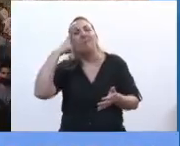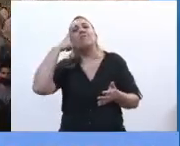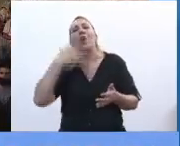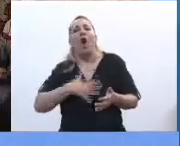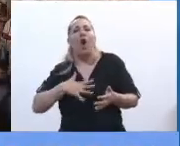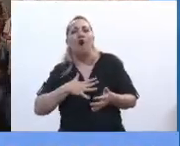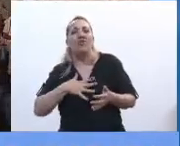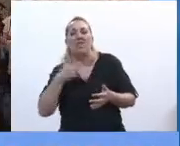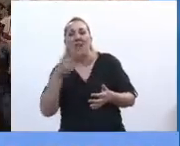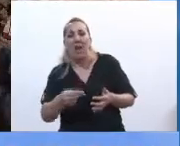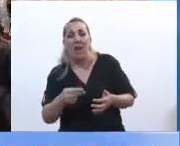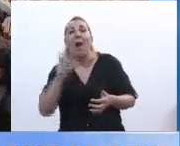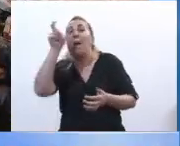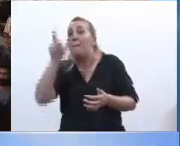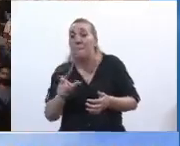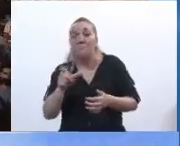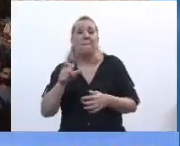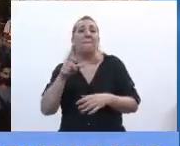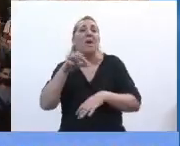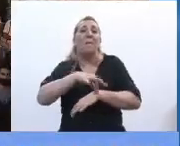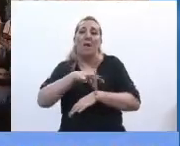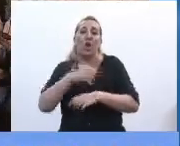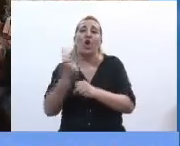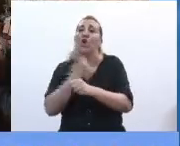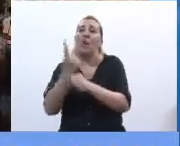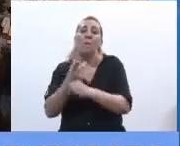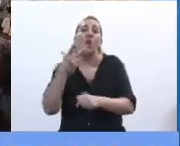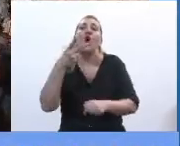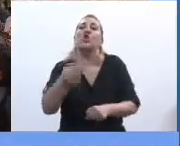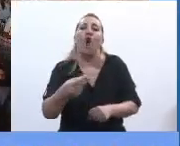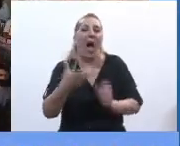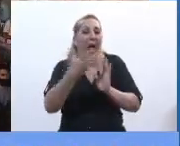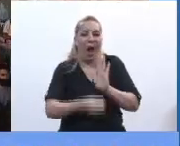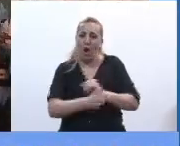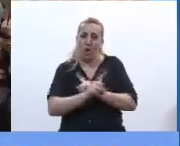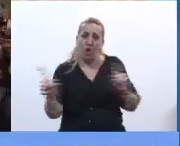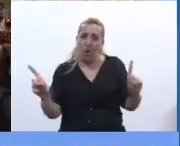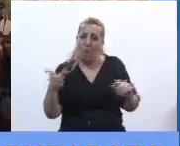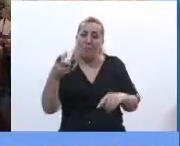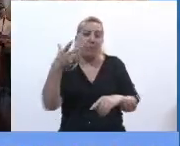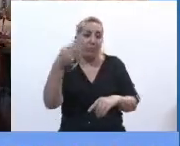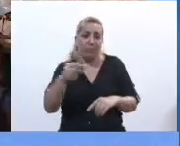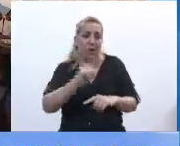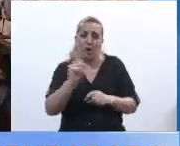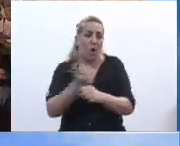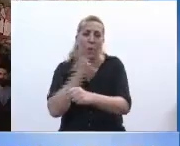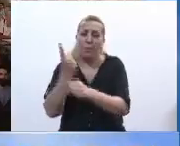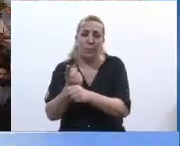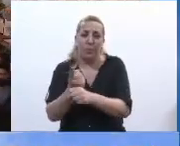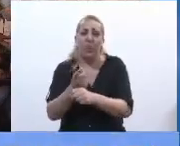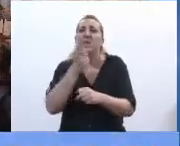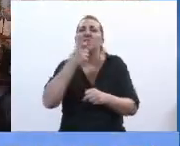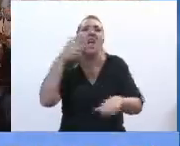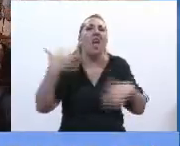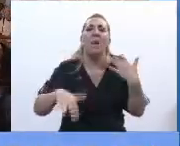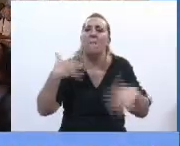personal de salud no podrá negarse a la realización de la introducción del embarazo en caso de emergencia cuando la práctica